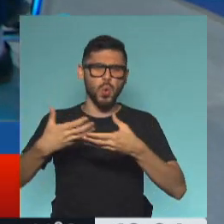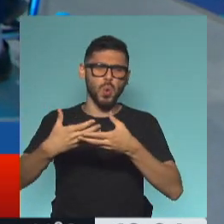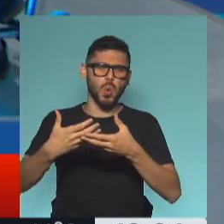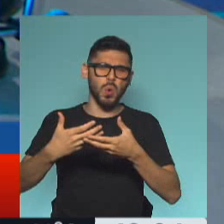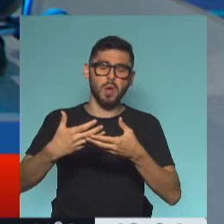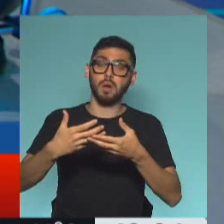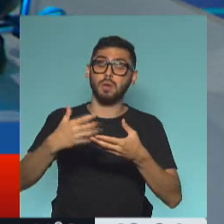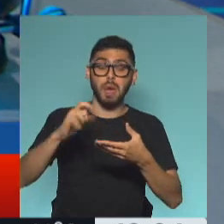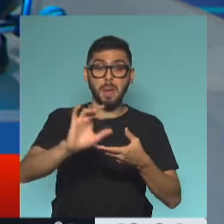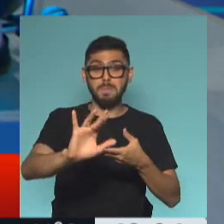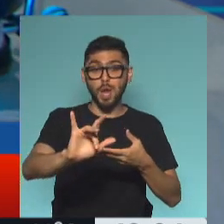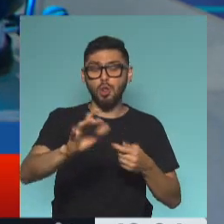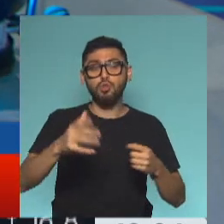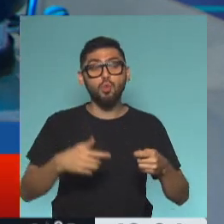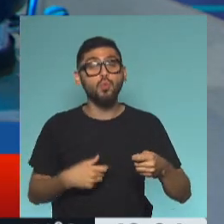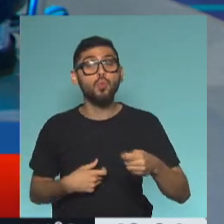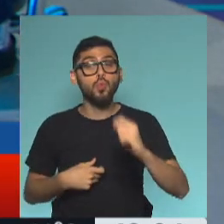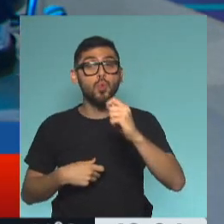con el que van a ir el miércoles, lo que me decían es que